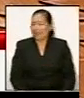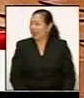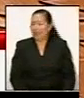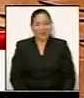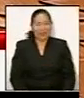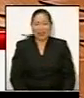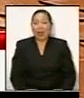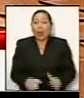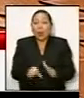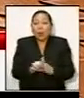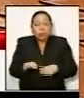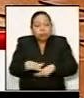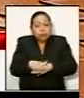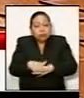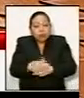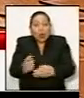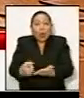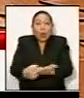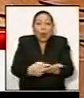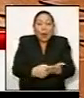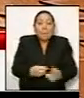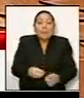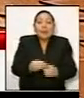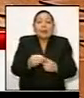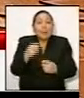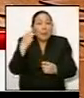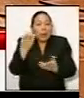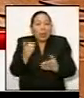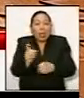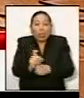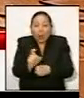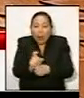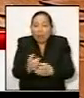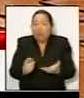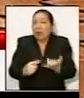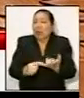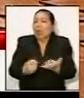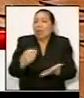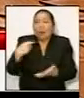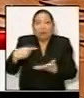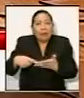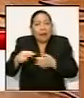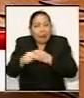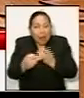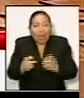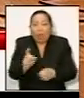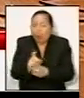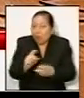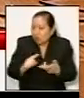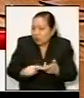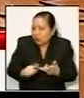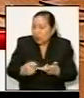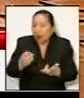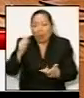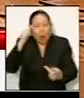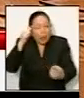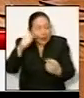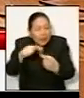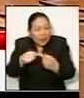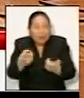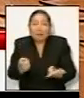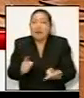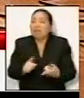construcción en el currículo tiene que ver más bien con los principios de la política educativa la política nacional de educación los objetivos nacionales